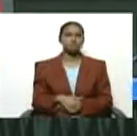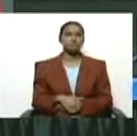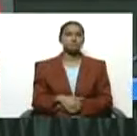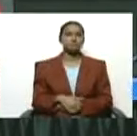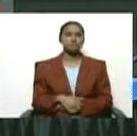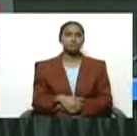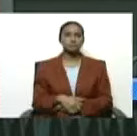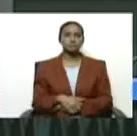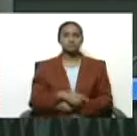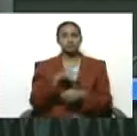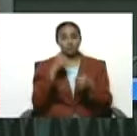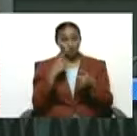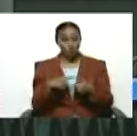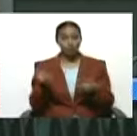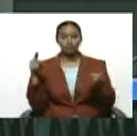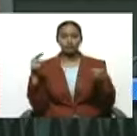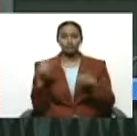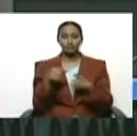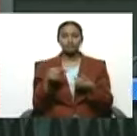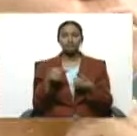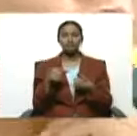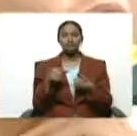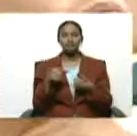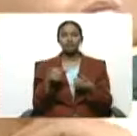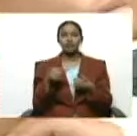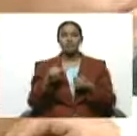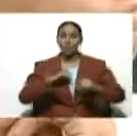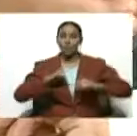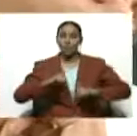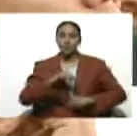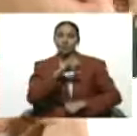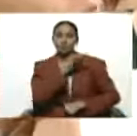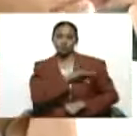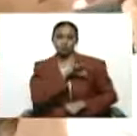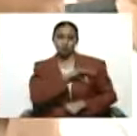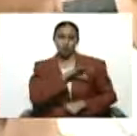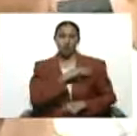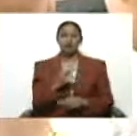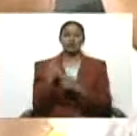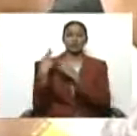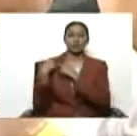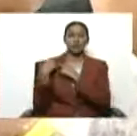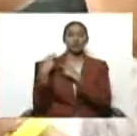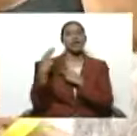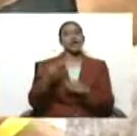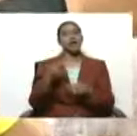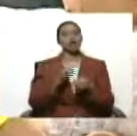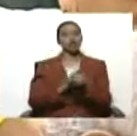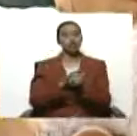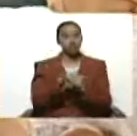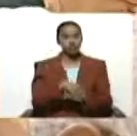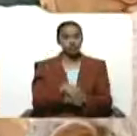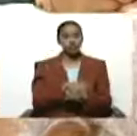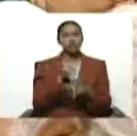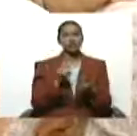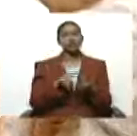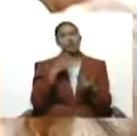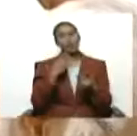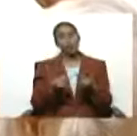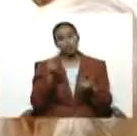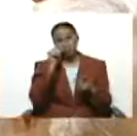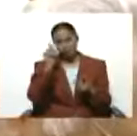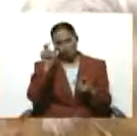Luego están los consejos comunales, comunas y movimientos sociales, donde está Héctor Rodríguez, Ángel Prado y Jorge Arreaza, como